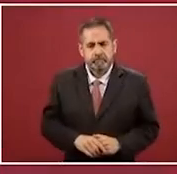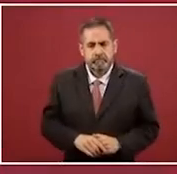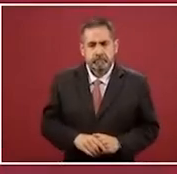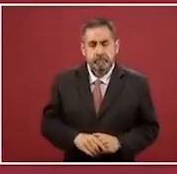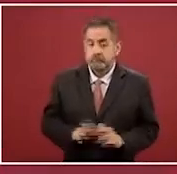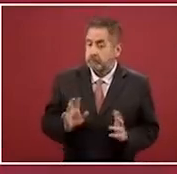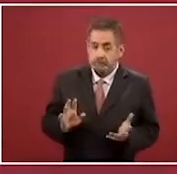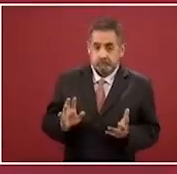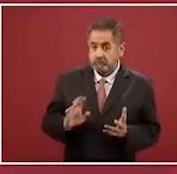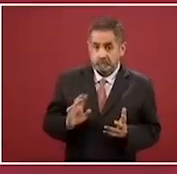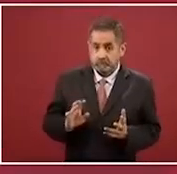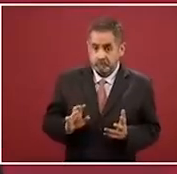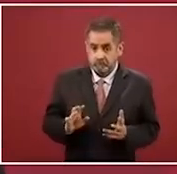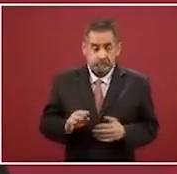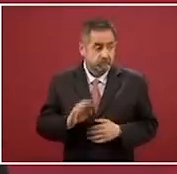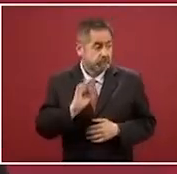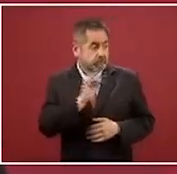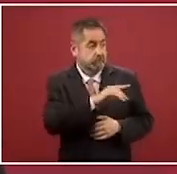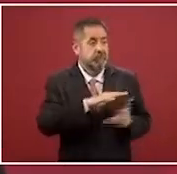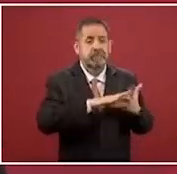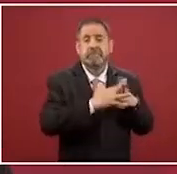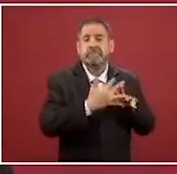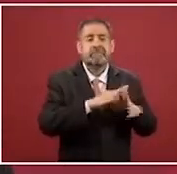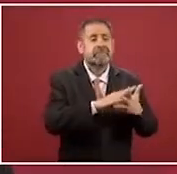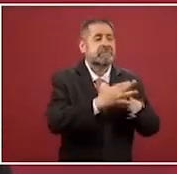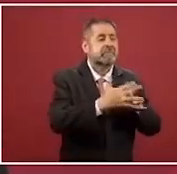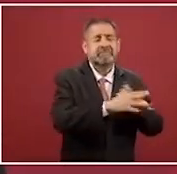Si no, no hubiésemos podido poner orden, controlar.